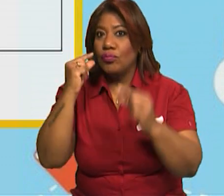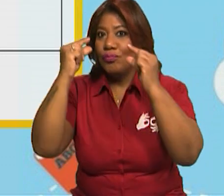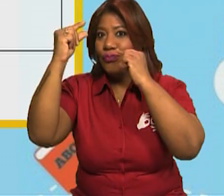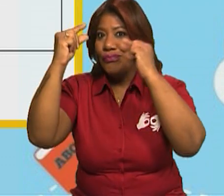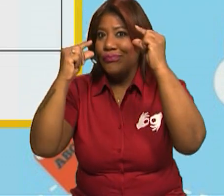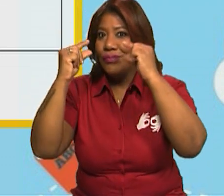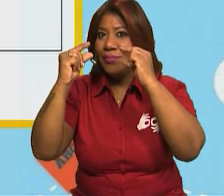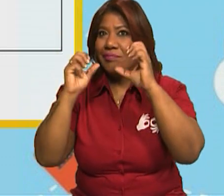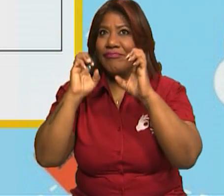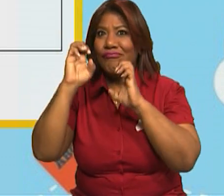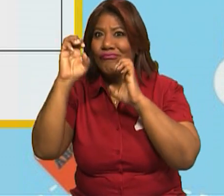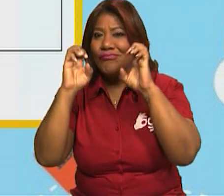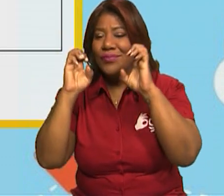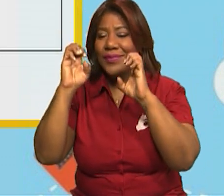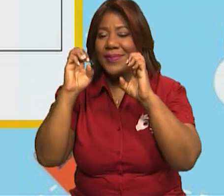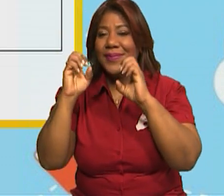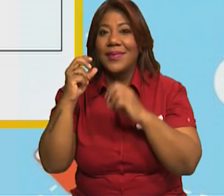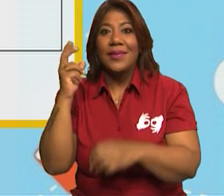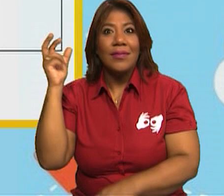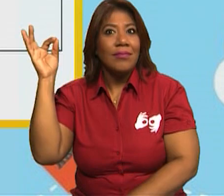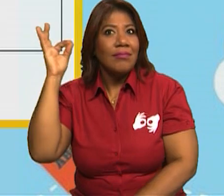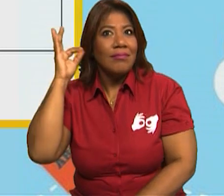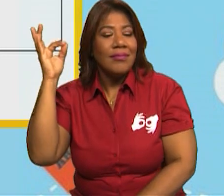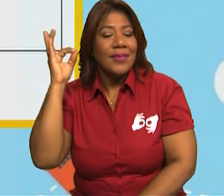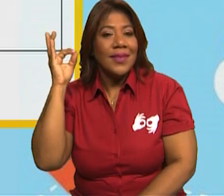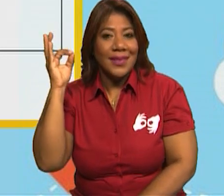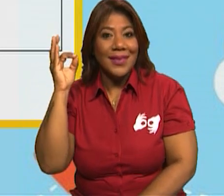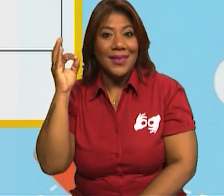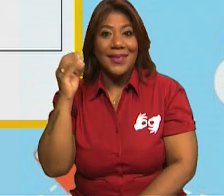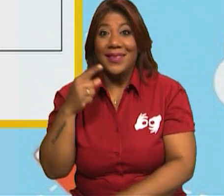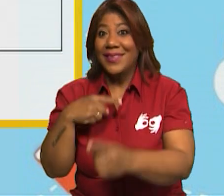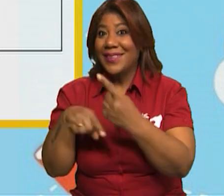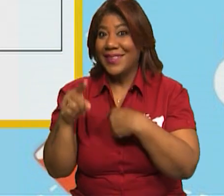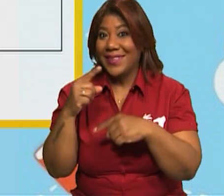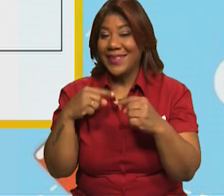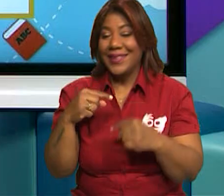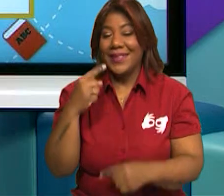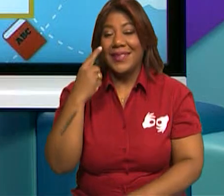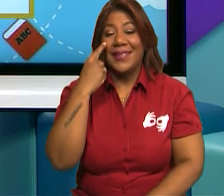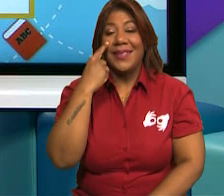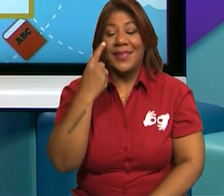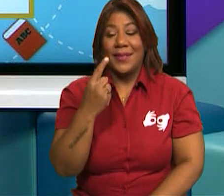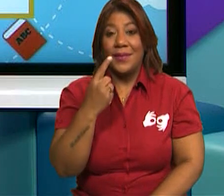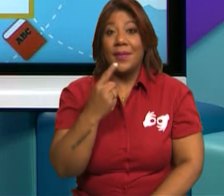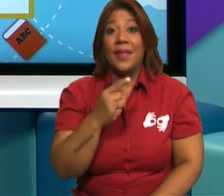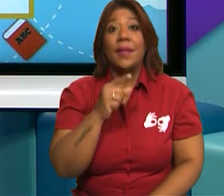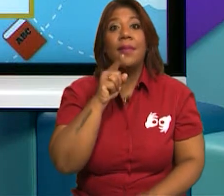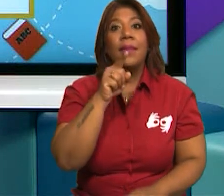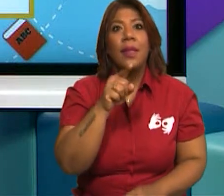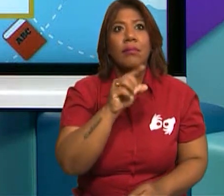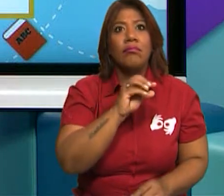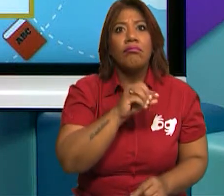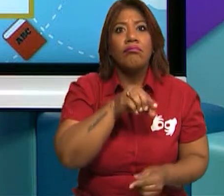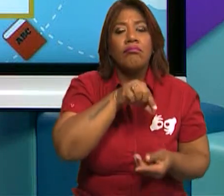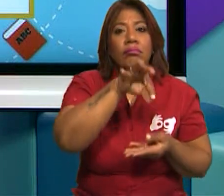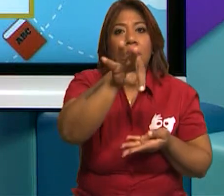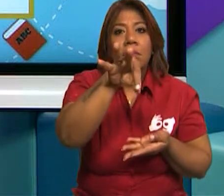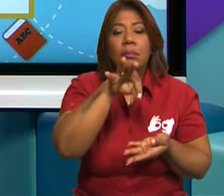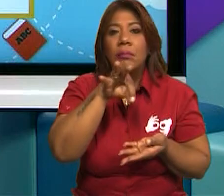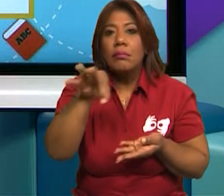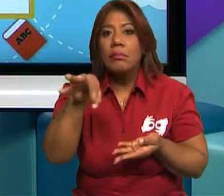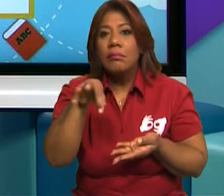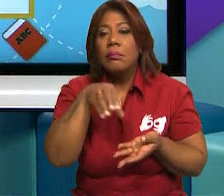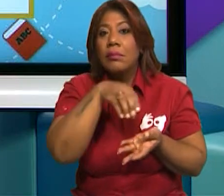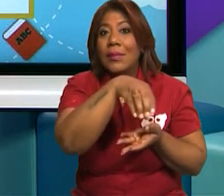y sonidos. Ahora vamos a identificar cuáles son los verbal y no verbal. La primera